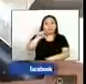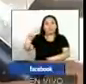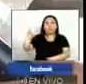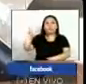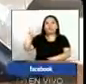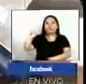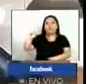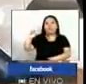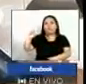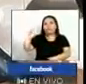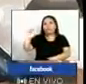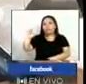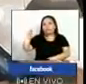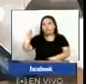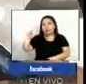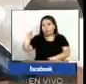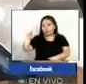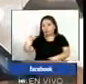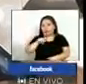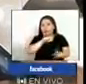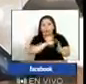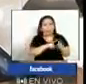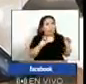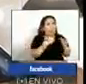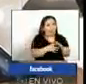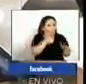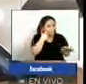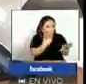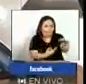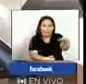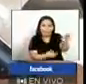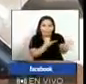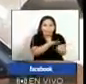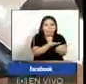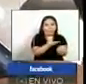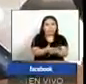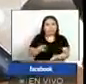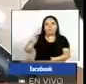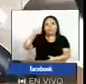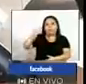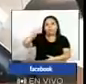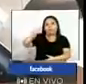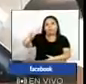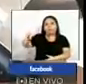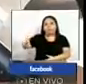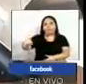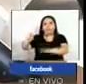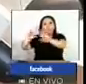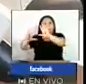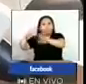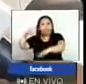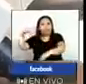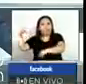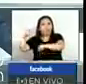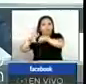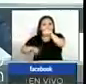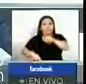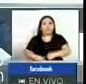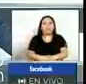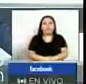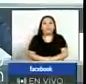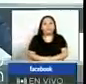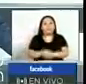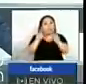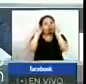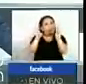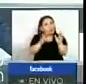Florez de Yenquis se le demanda por no justificar la cantidad de 2 mil 800 dólares. Y